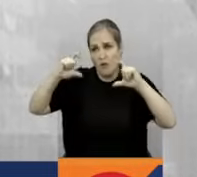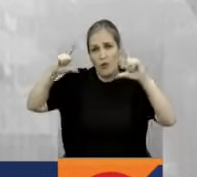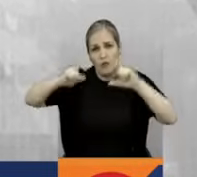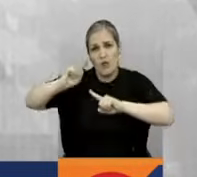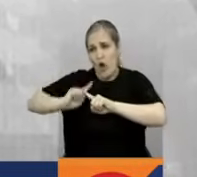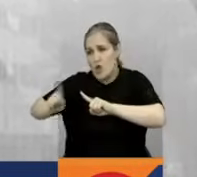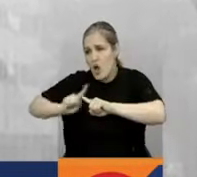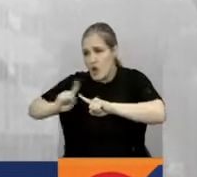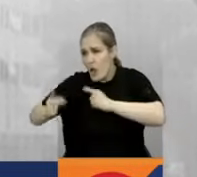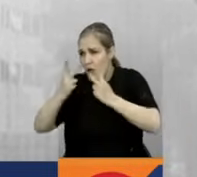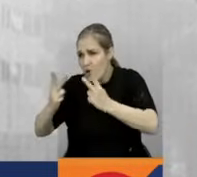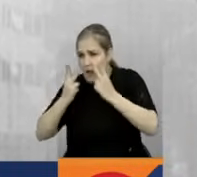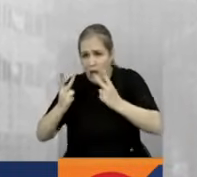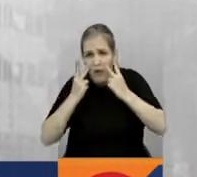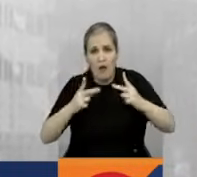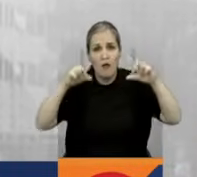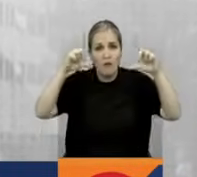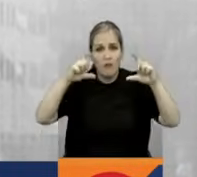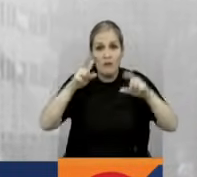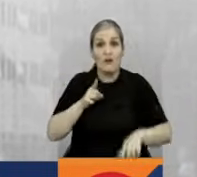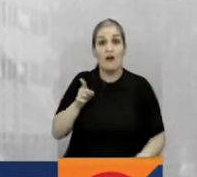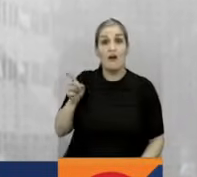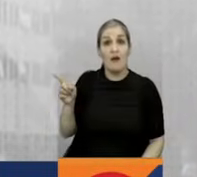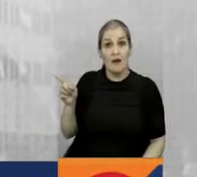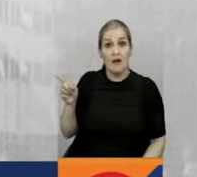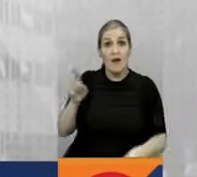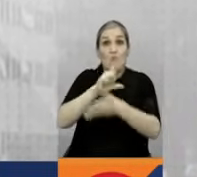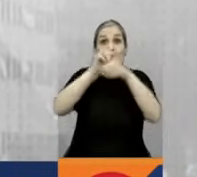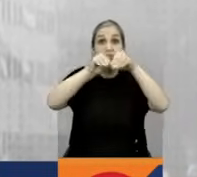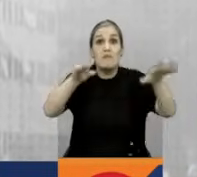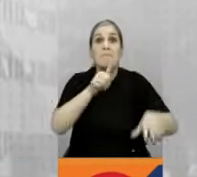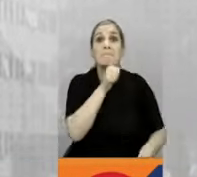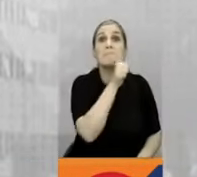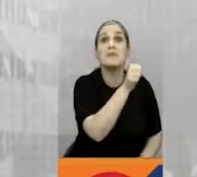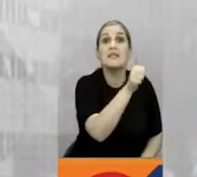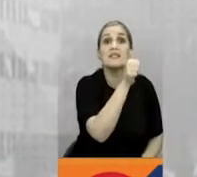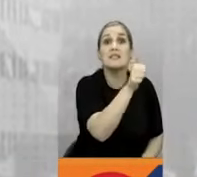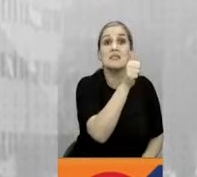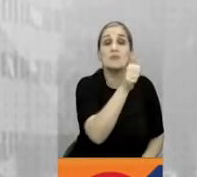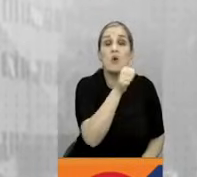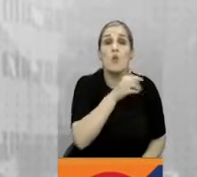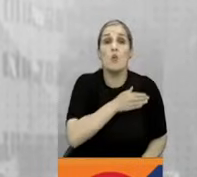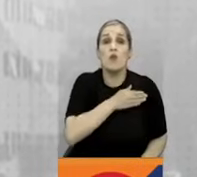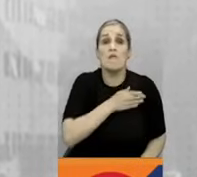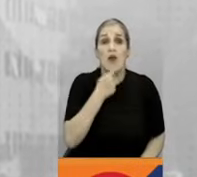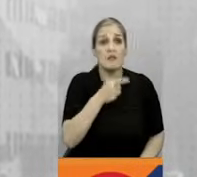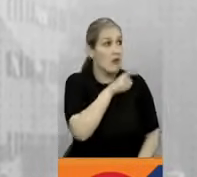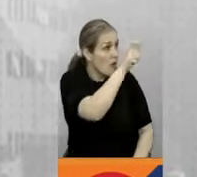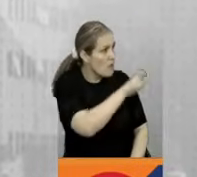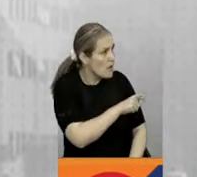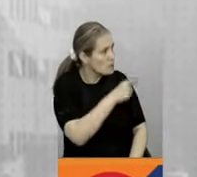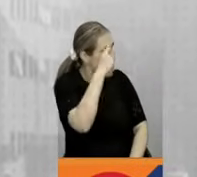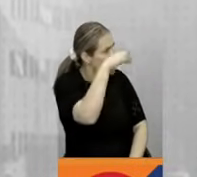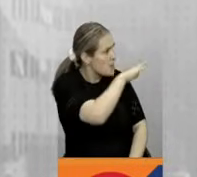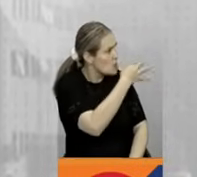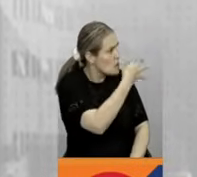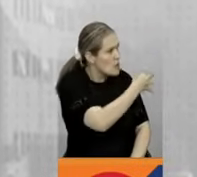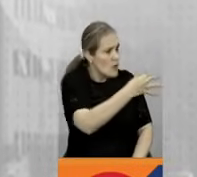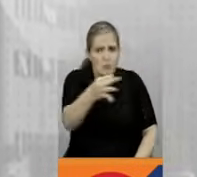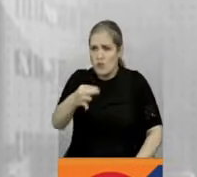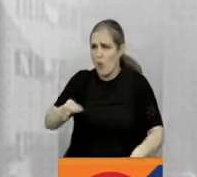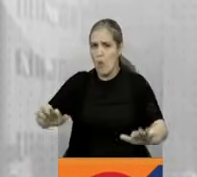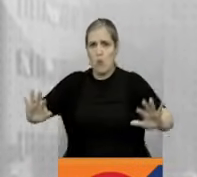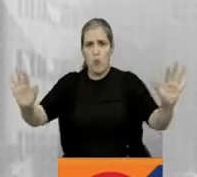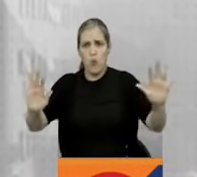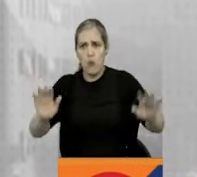Calzones. En este trino, lo defendió de la denuncia del entonces candidato presidencial Gustavo Petro cuando dijo que